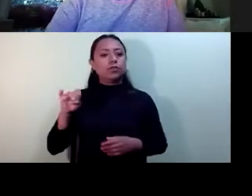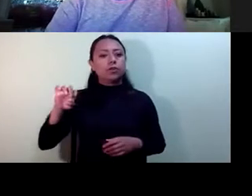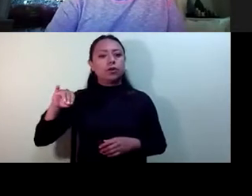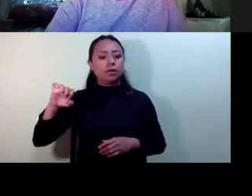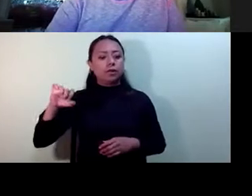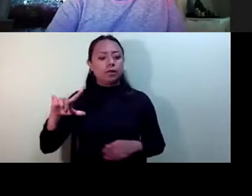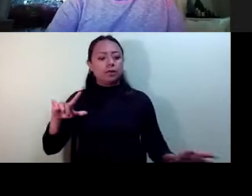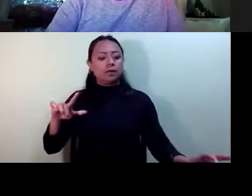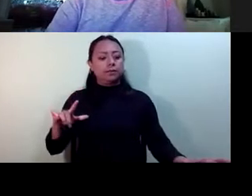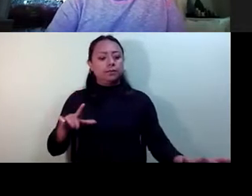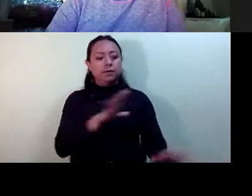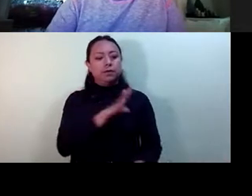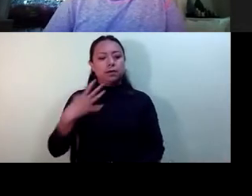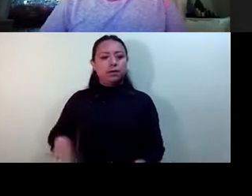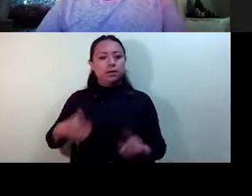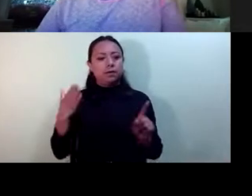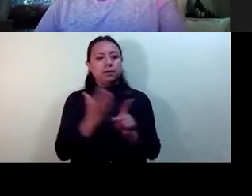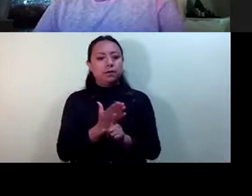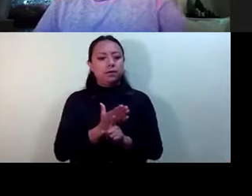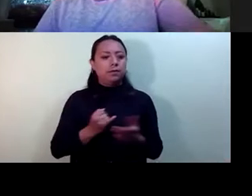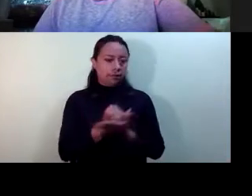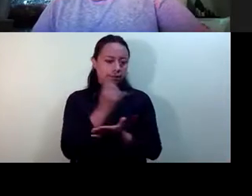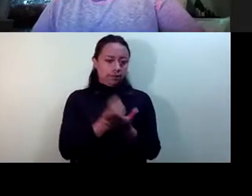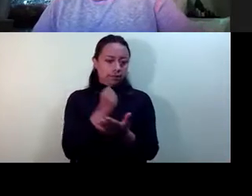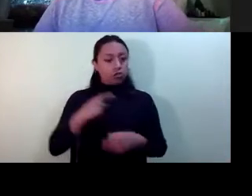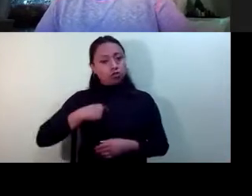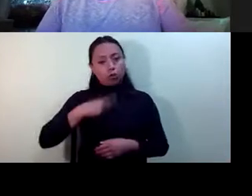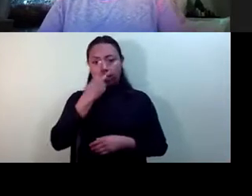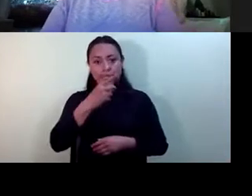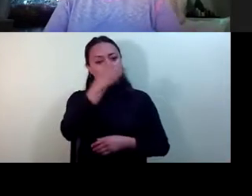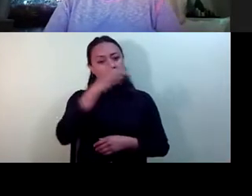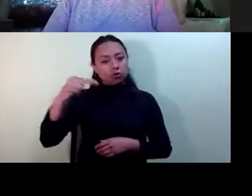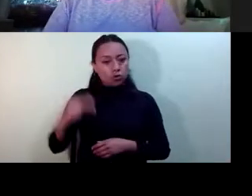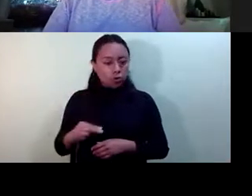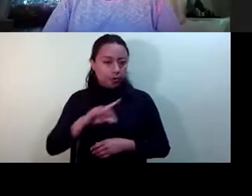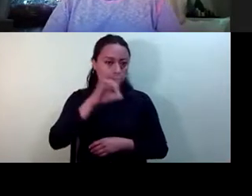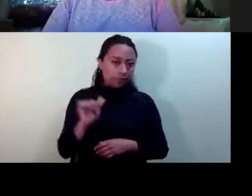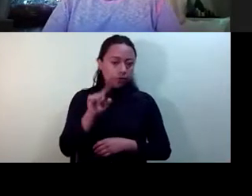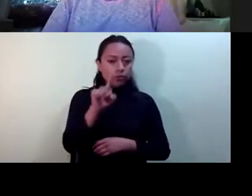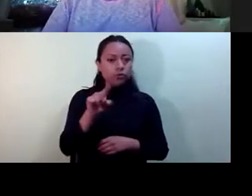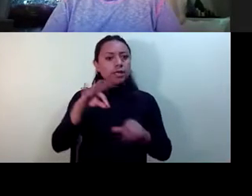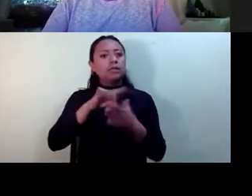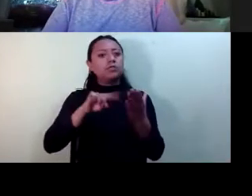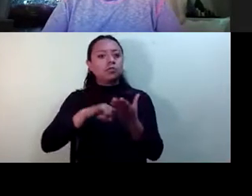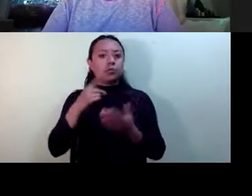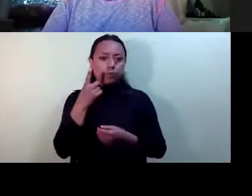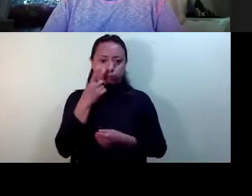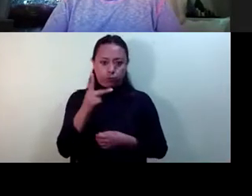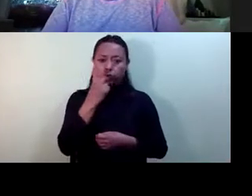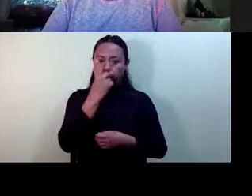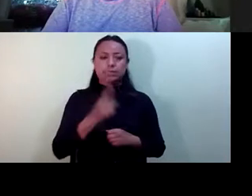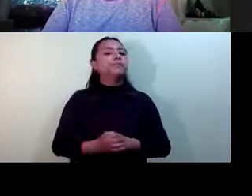de referencia, por lo que me permitiré mencionar su nombre y acto seguido manifestarán el sentido de su voto. Diputada María Guadalupe Morales